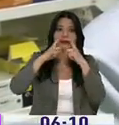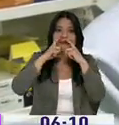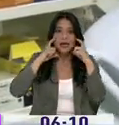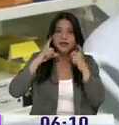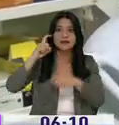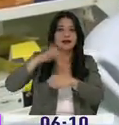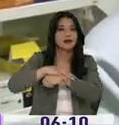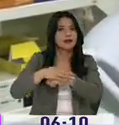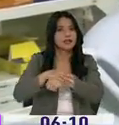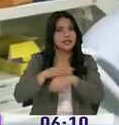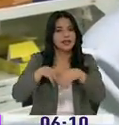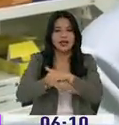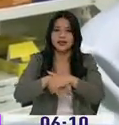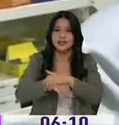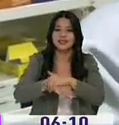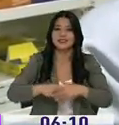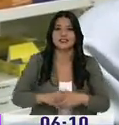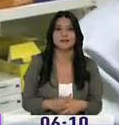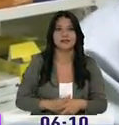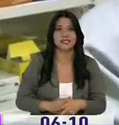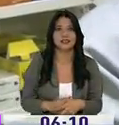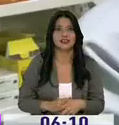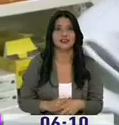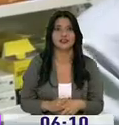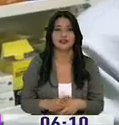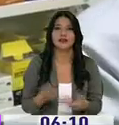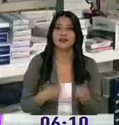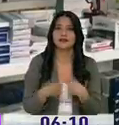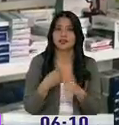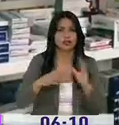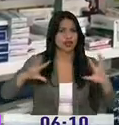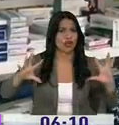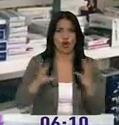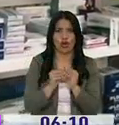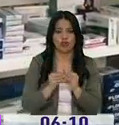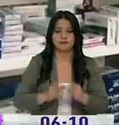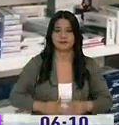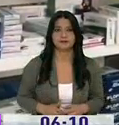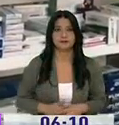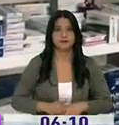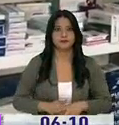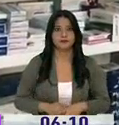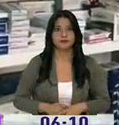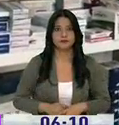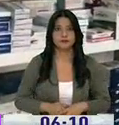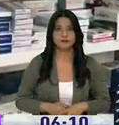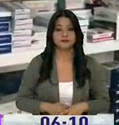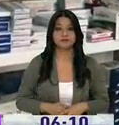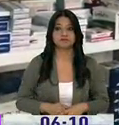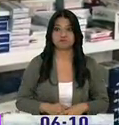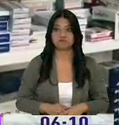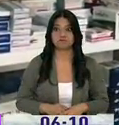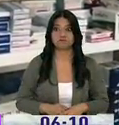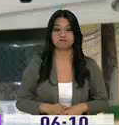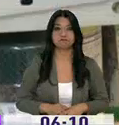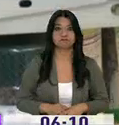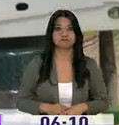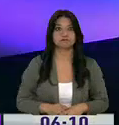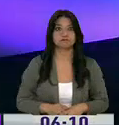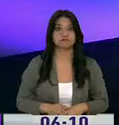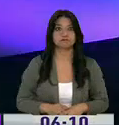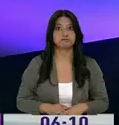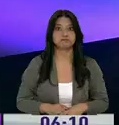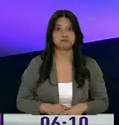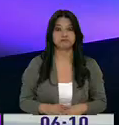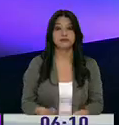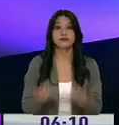alcoholes, grandes especialmente, se vendió bastante. En Loja informó Marcela Constante Brito. Vamos ahora